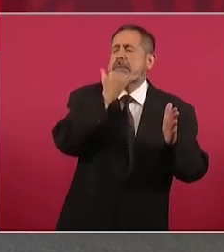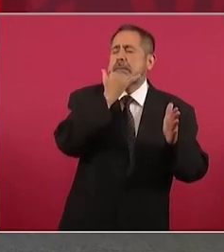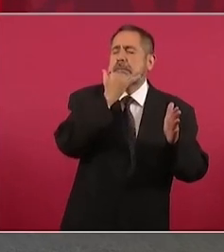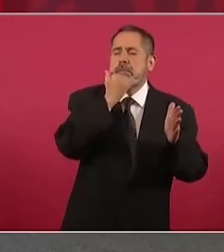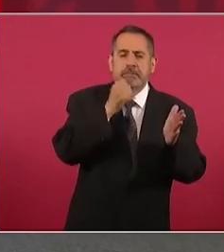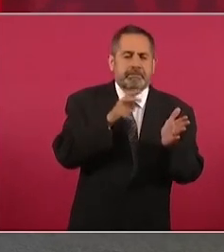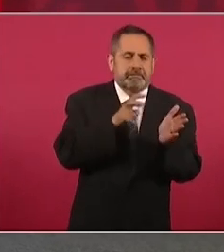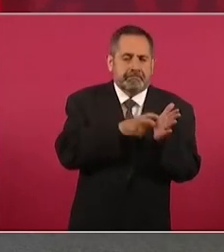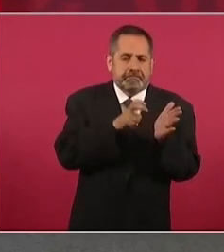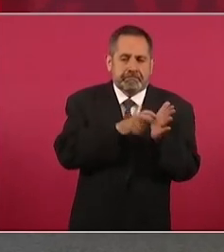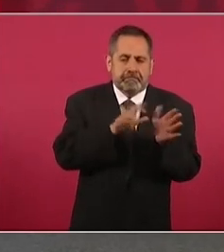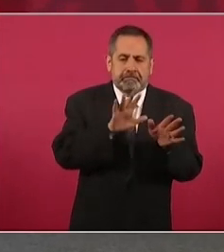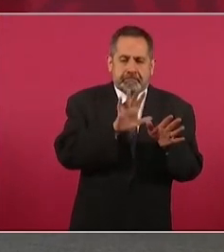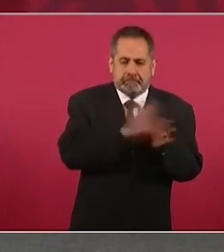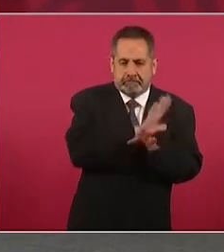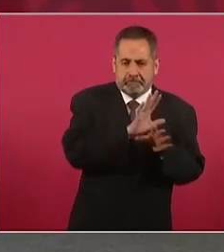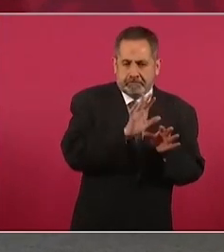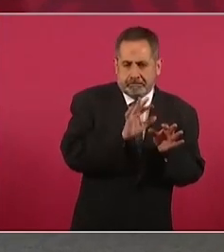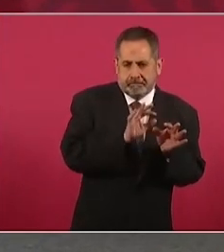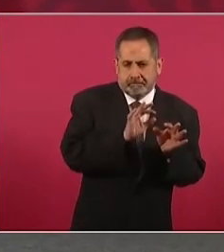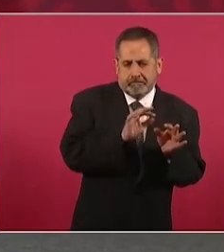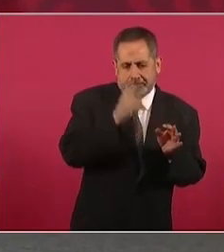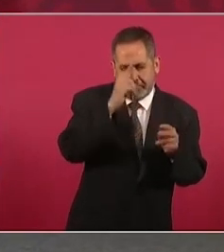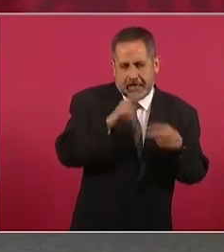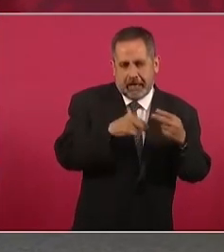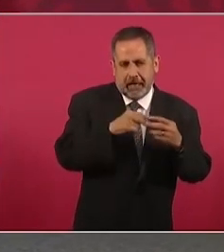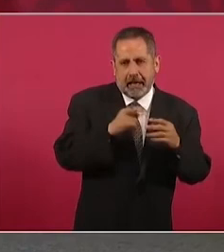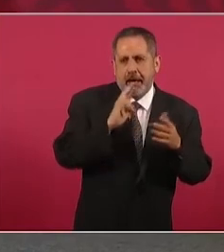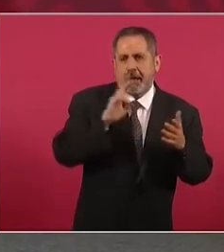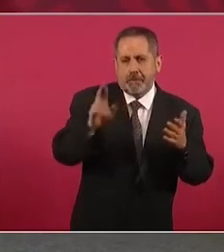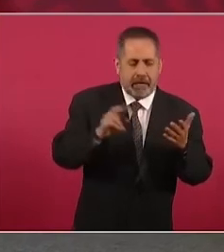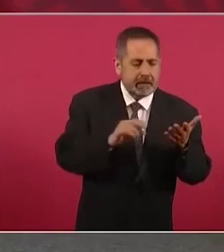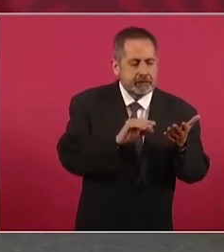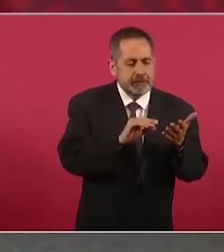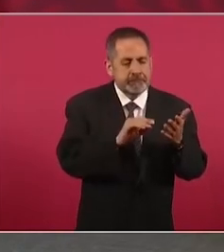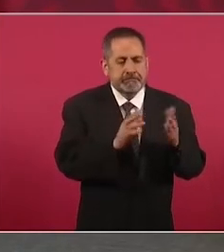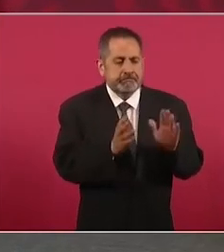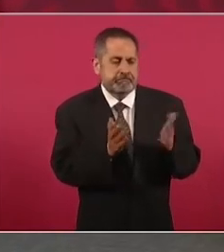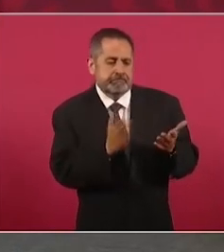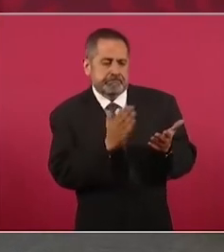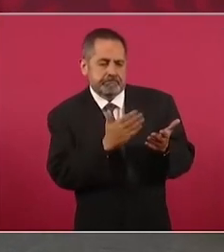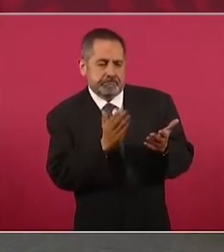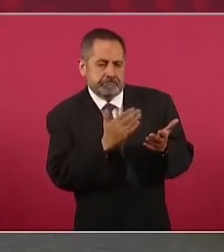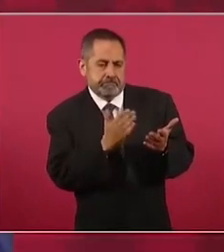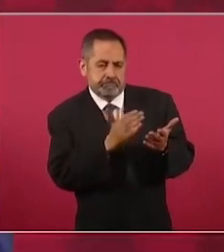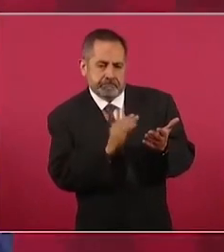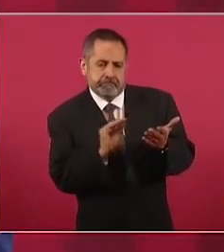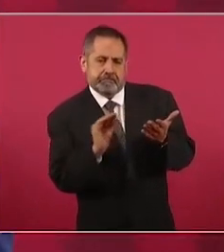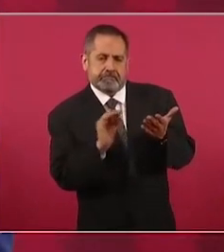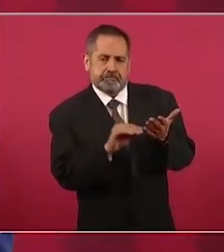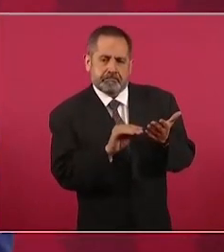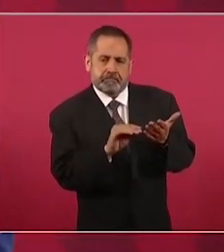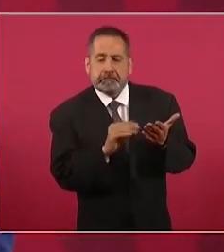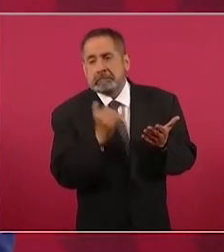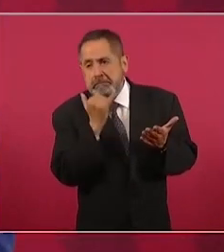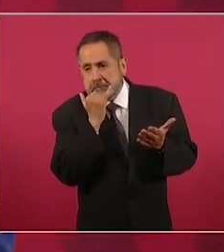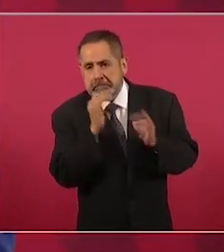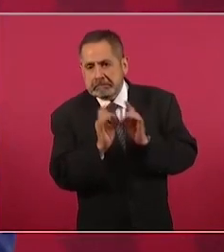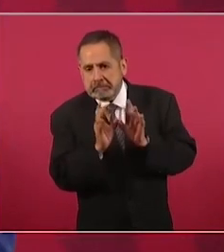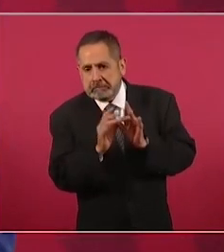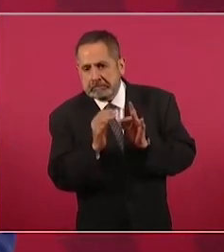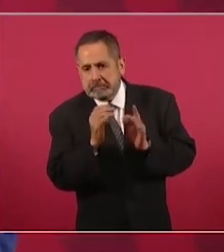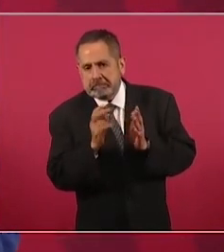el derecho a la réplica? Porque no en todos los periódicos había.